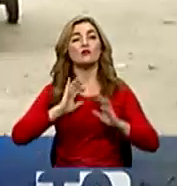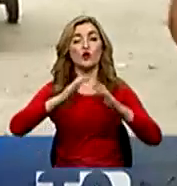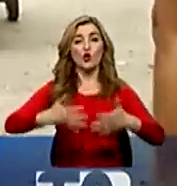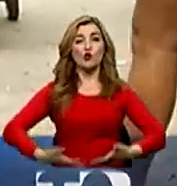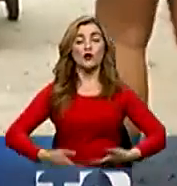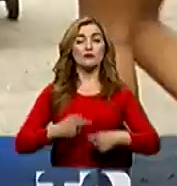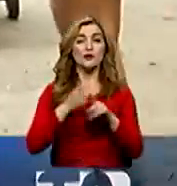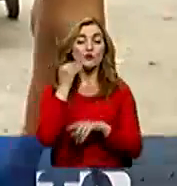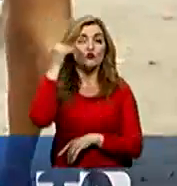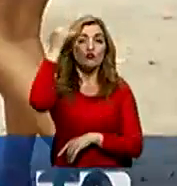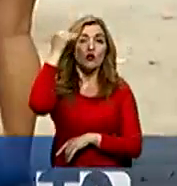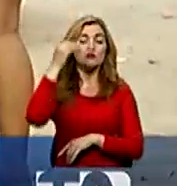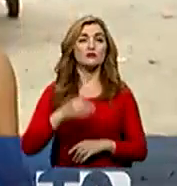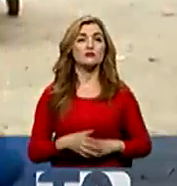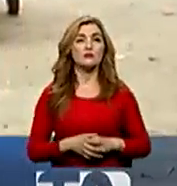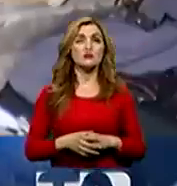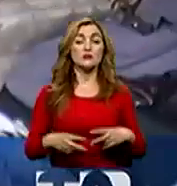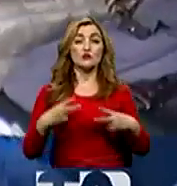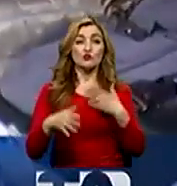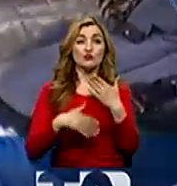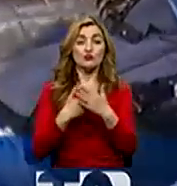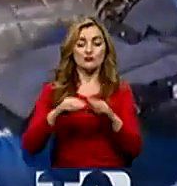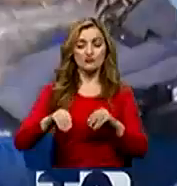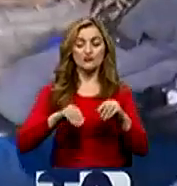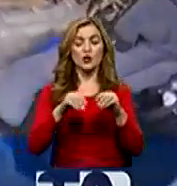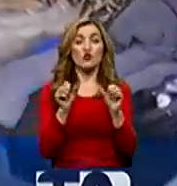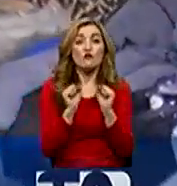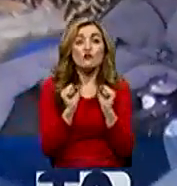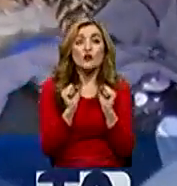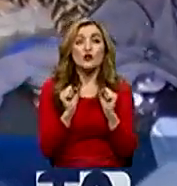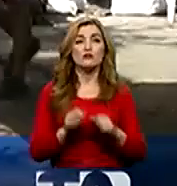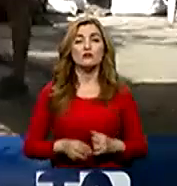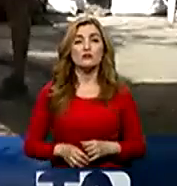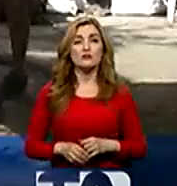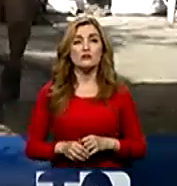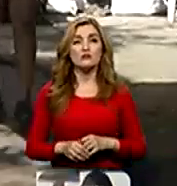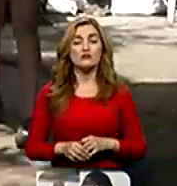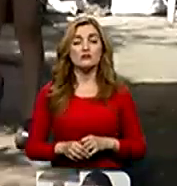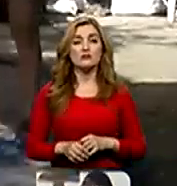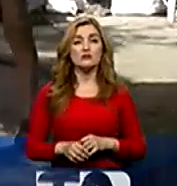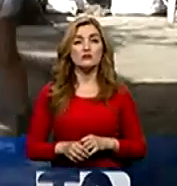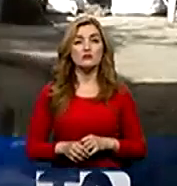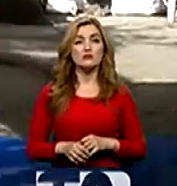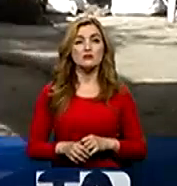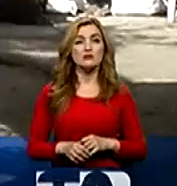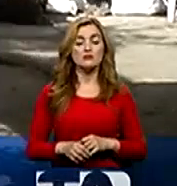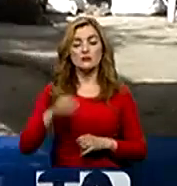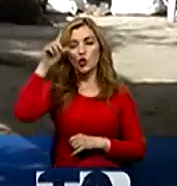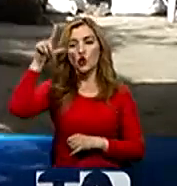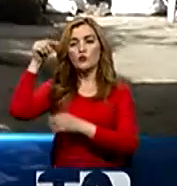varios adultos mayores. Todos viven en medio de la tierra y el frío de la capital. Desde el gobierno nos